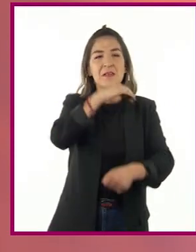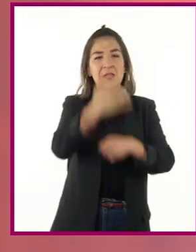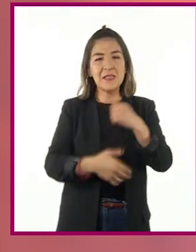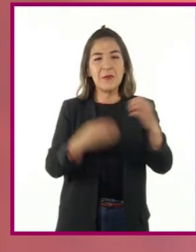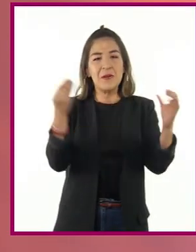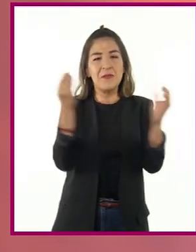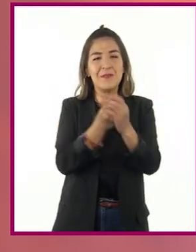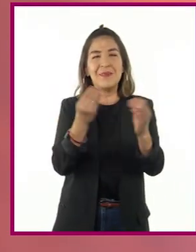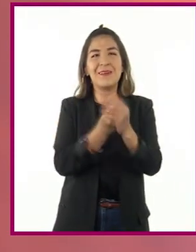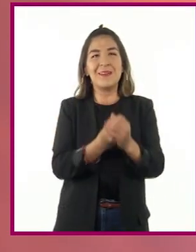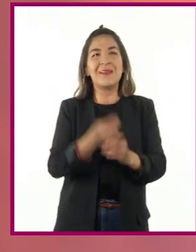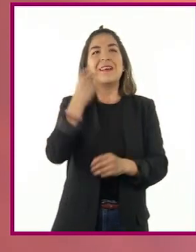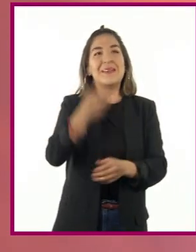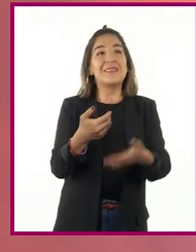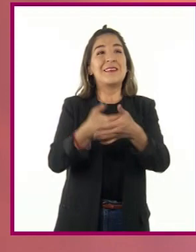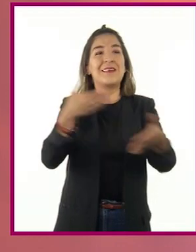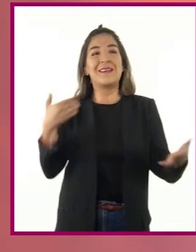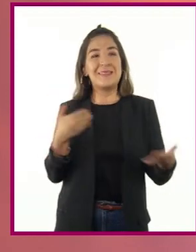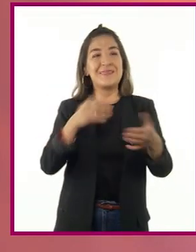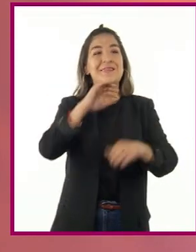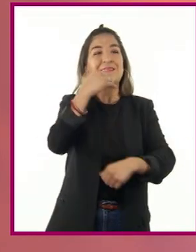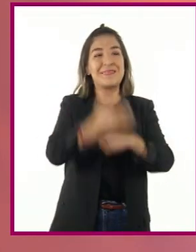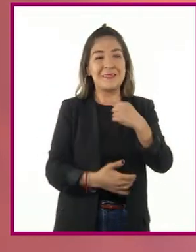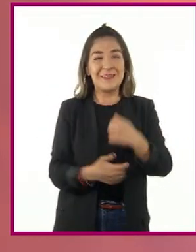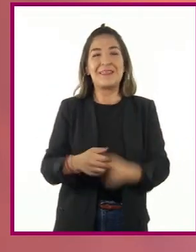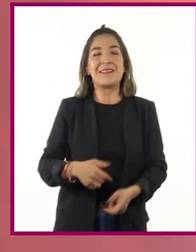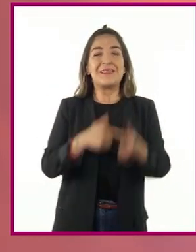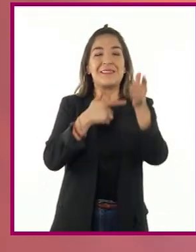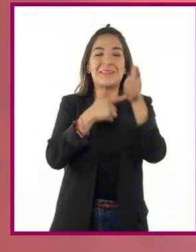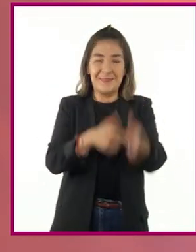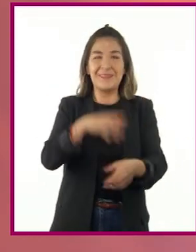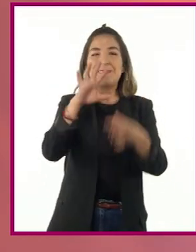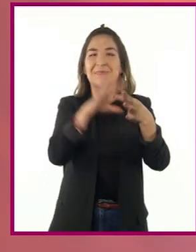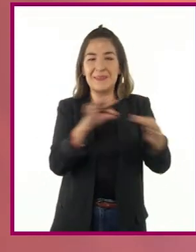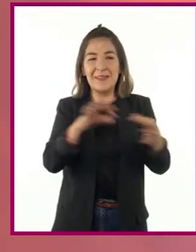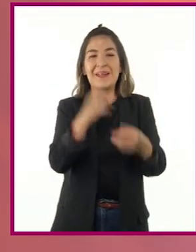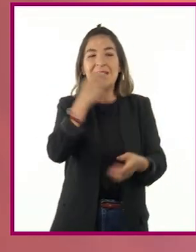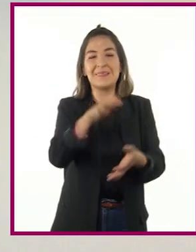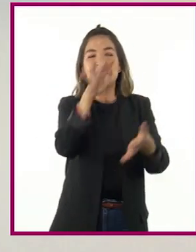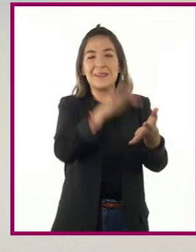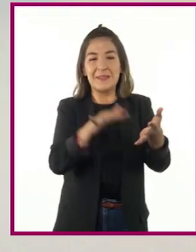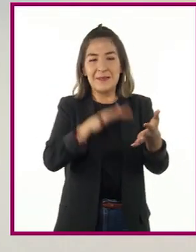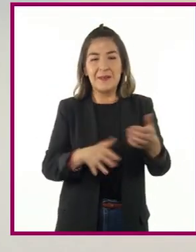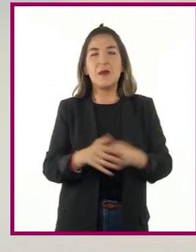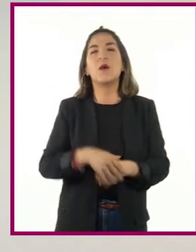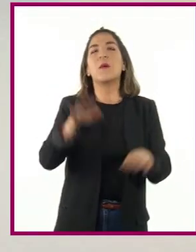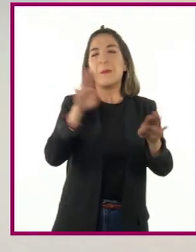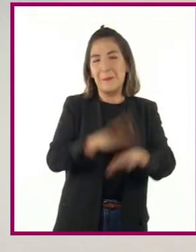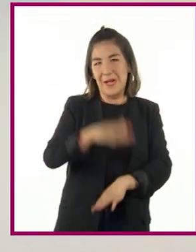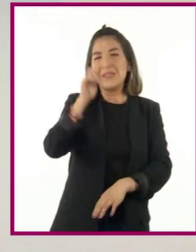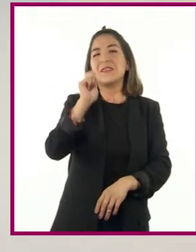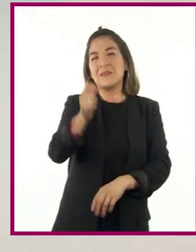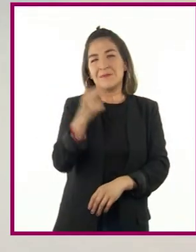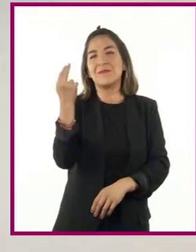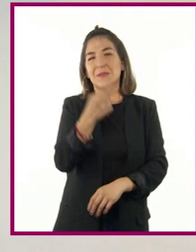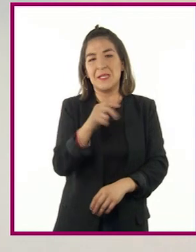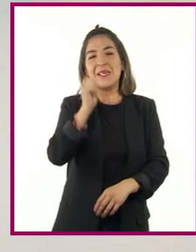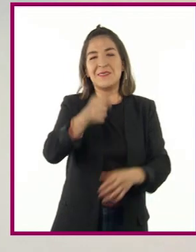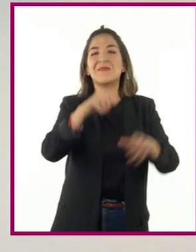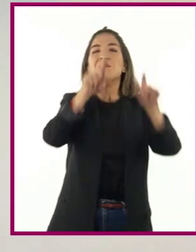sesión, pero antes de despedirnos, quisiera comentarles que los textos autobiográficos generalmente ocupan varias